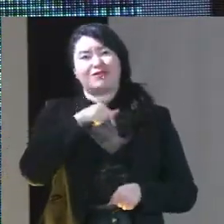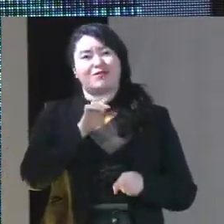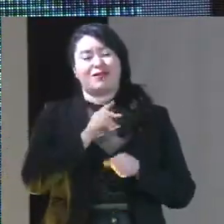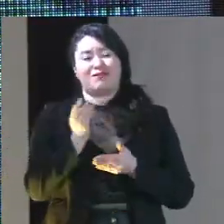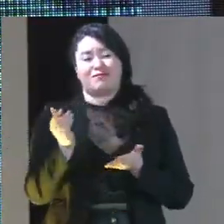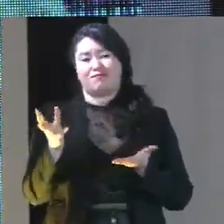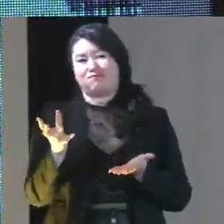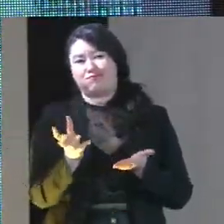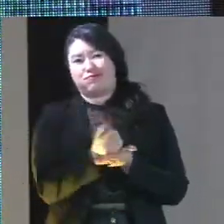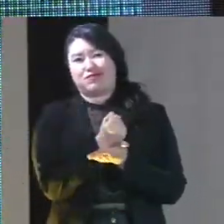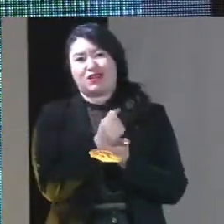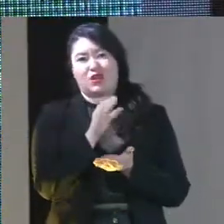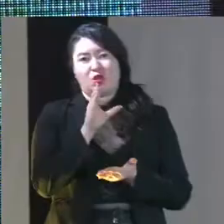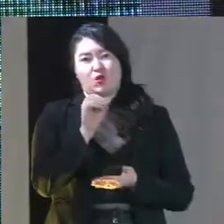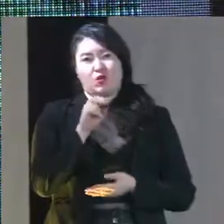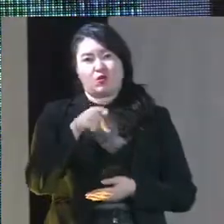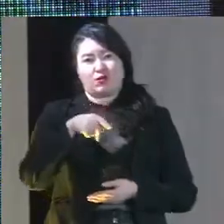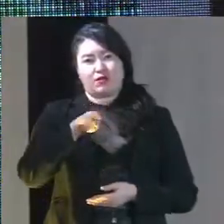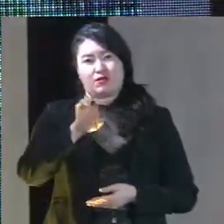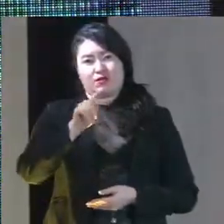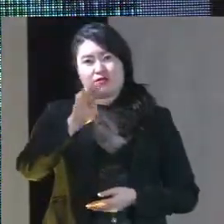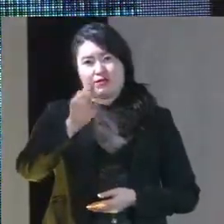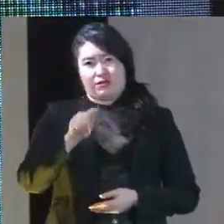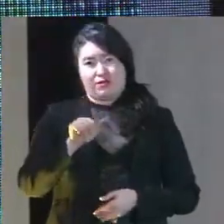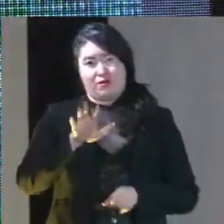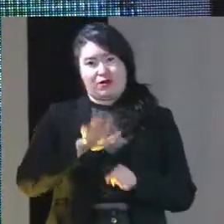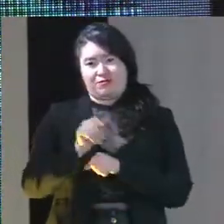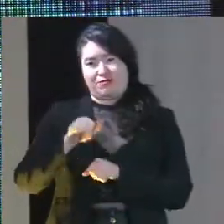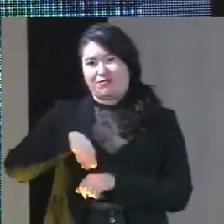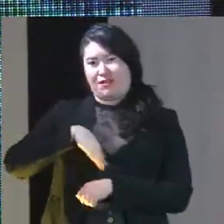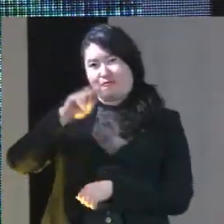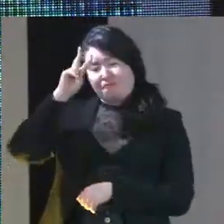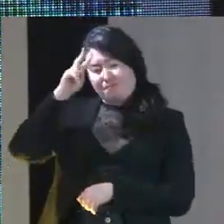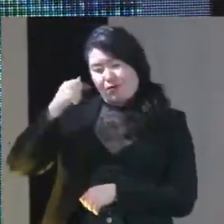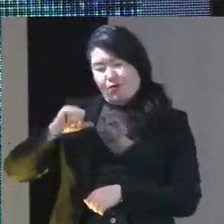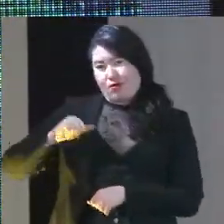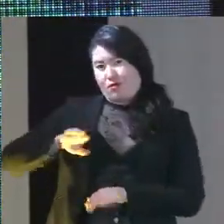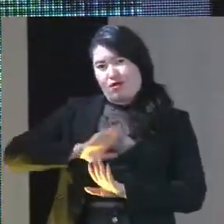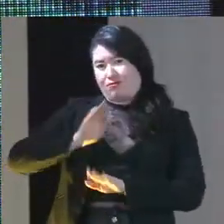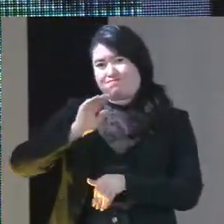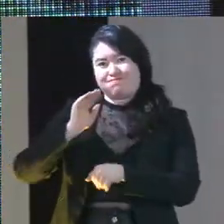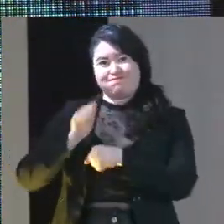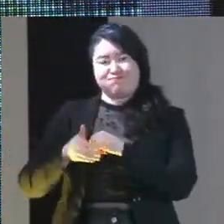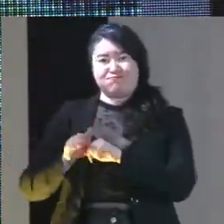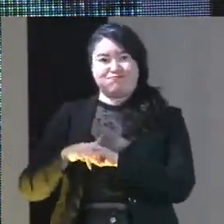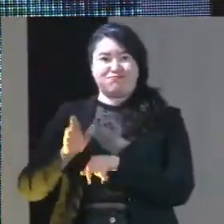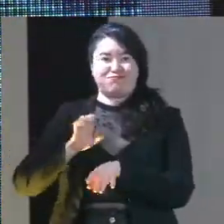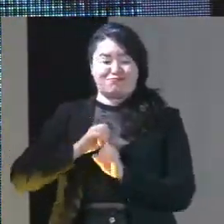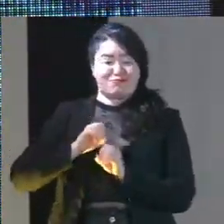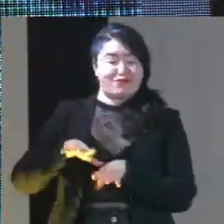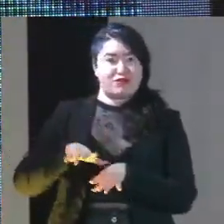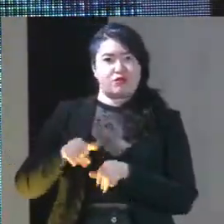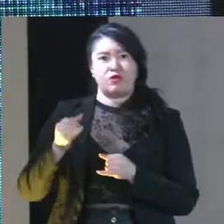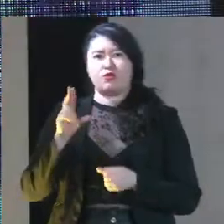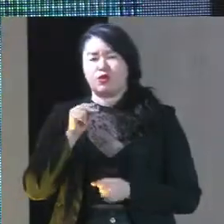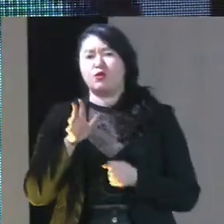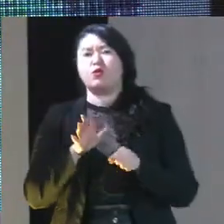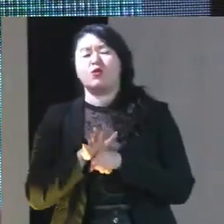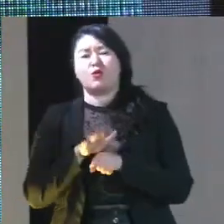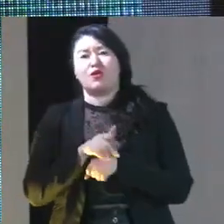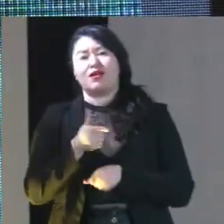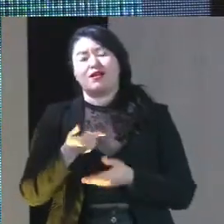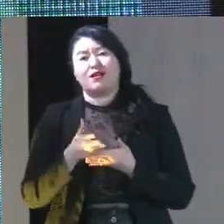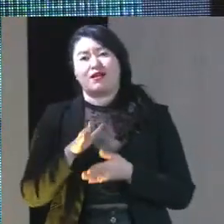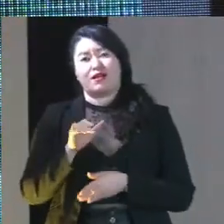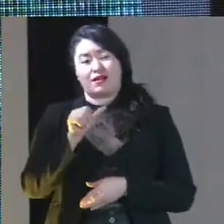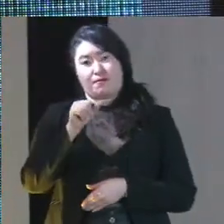conquista en esta perspectiva, no la caída de Tenochtitlan, en esta perspectiva de conjunto, abarcó también al sur maya,